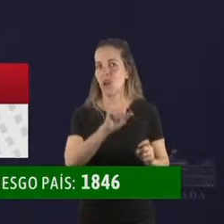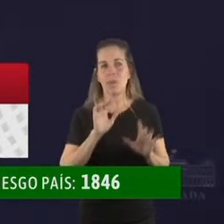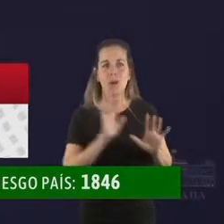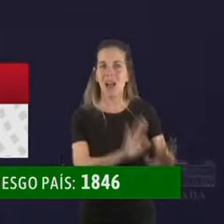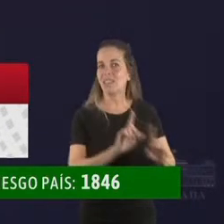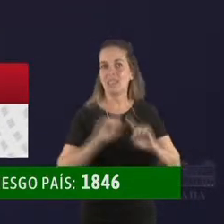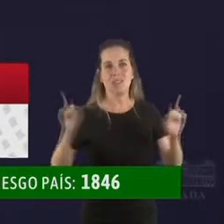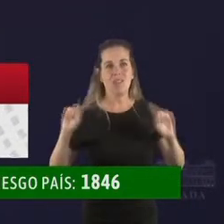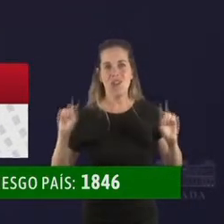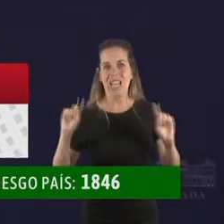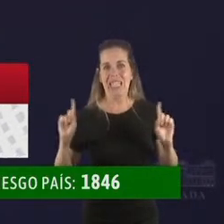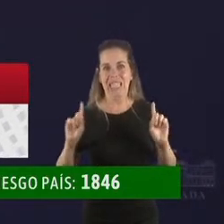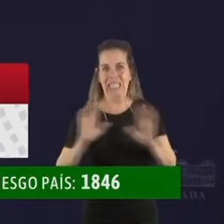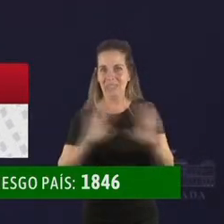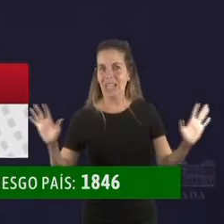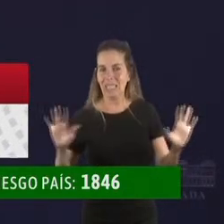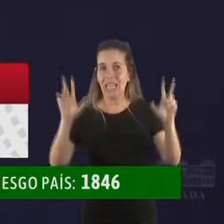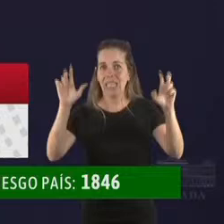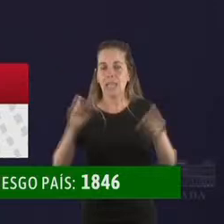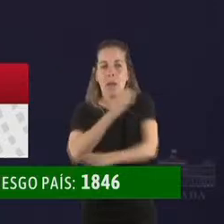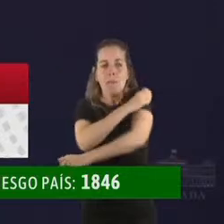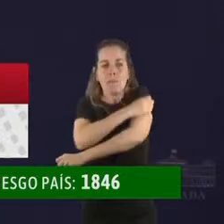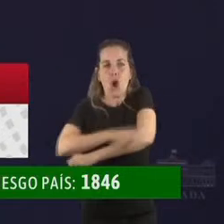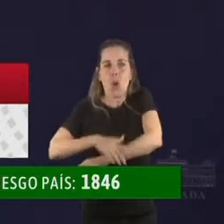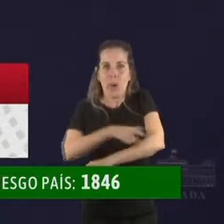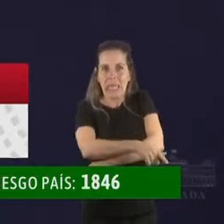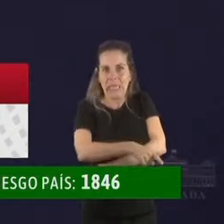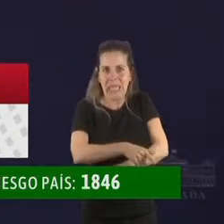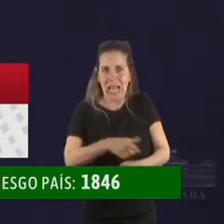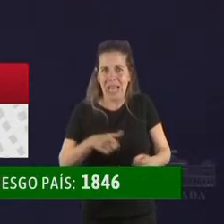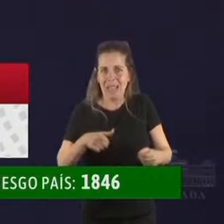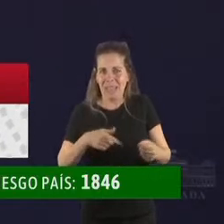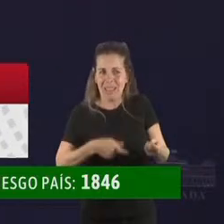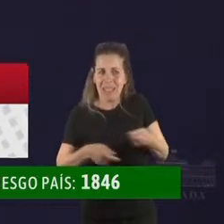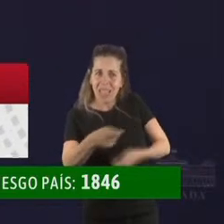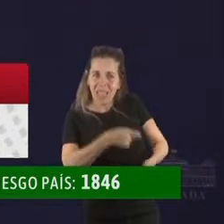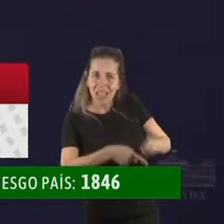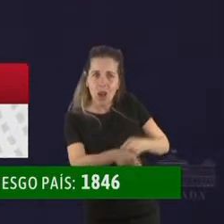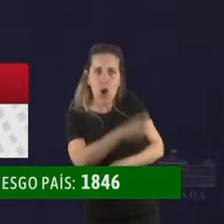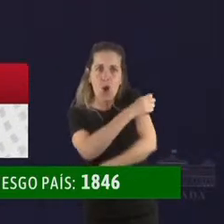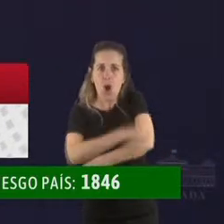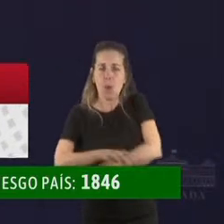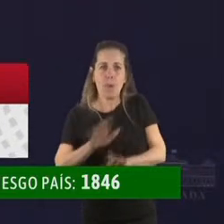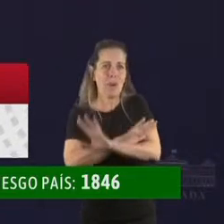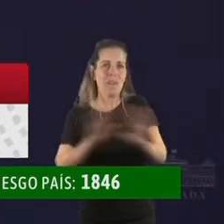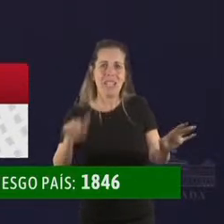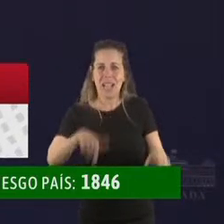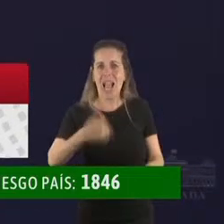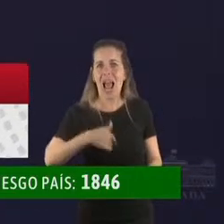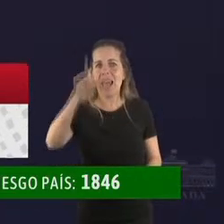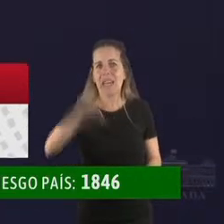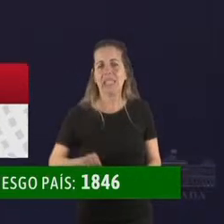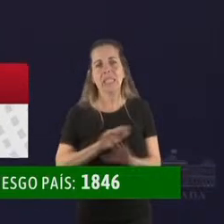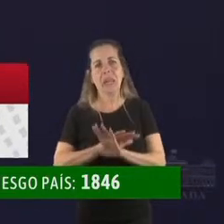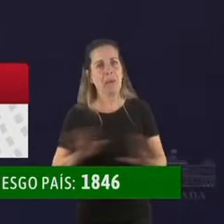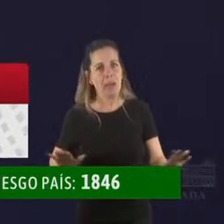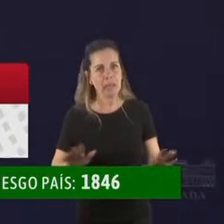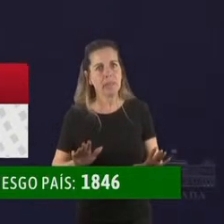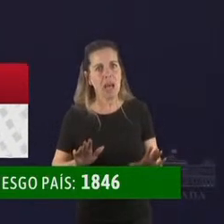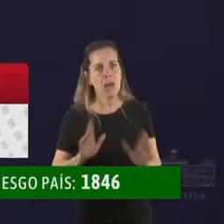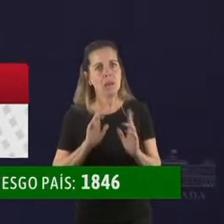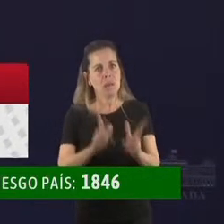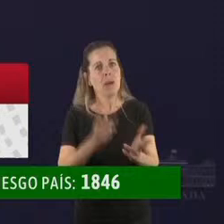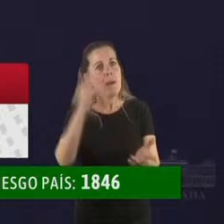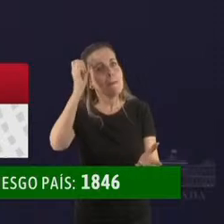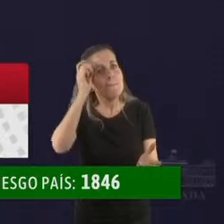negocio de la pobreza o con los pobres se terminó en la República Argentina una vez más perdón a